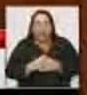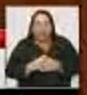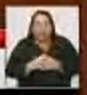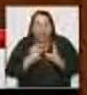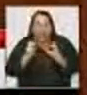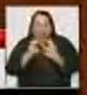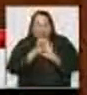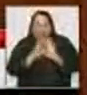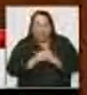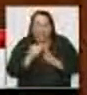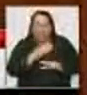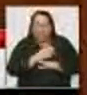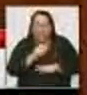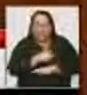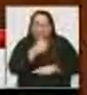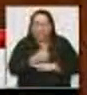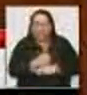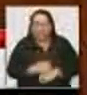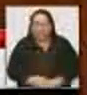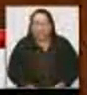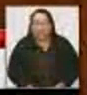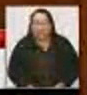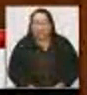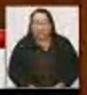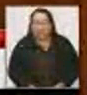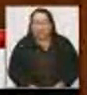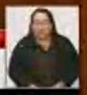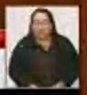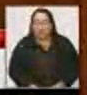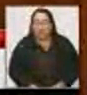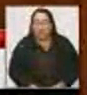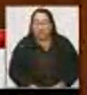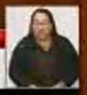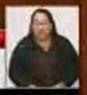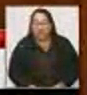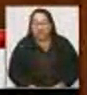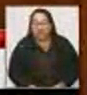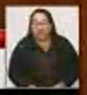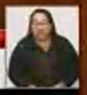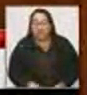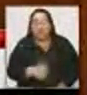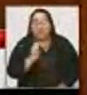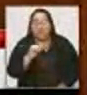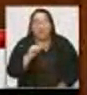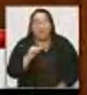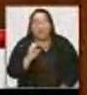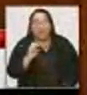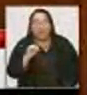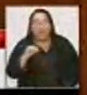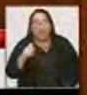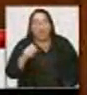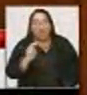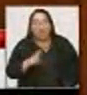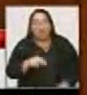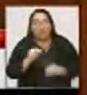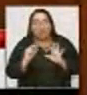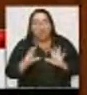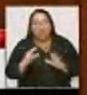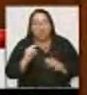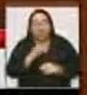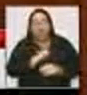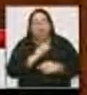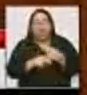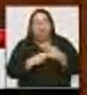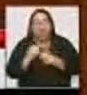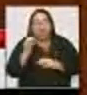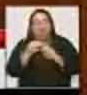organismos constitucionalmente autónomos. Cabe precisar que las cifras de la ENDES y del ENAJO 2018 del